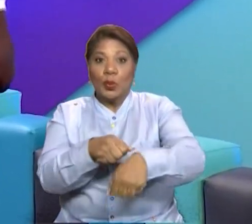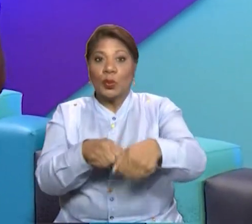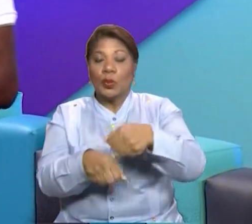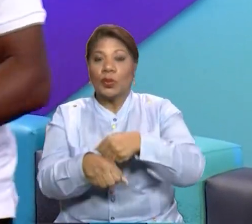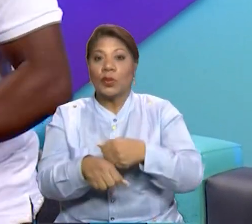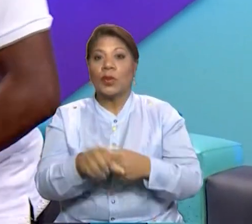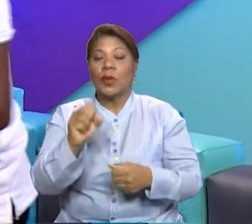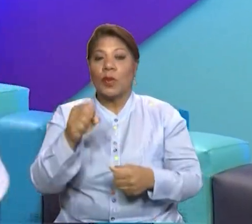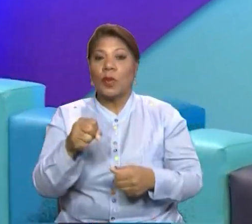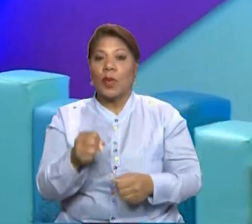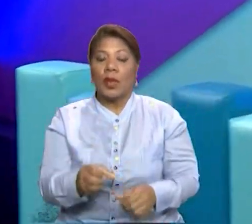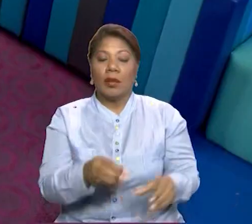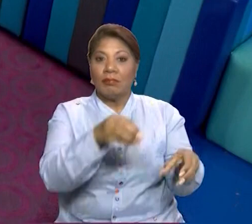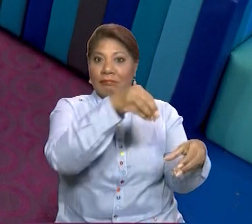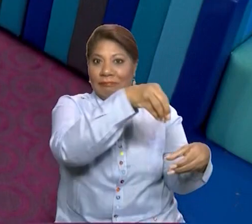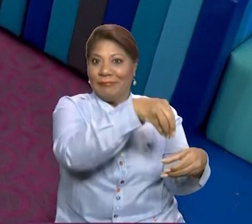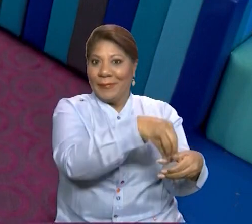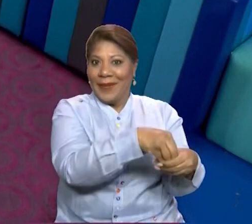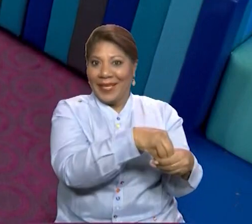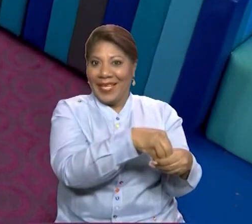pueden colocarlos a un lado